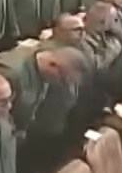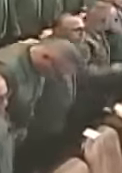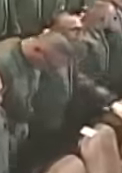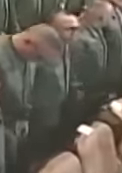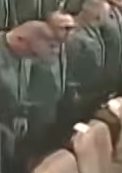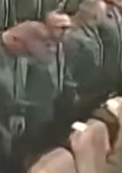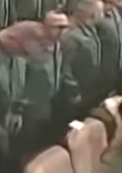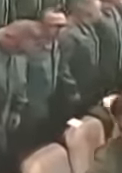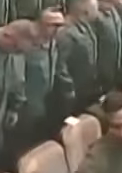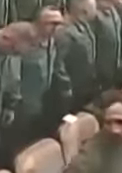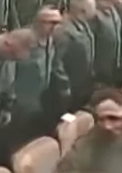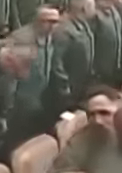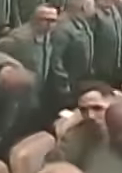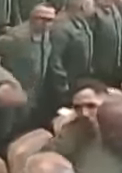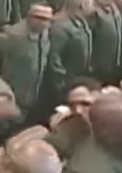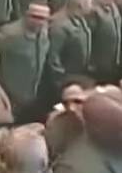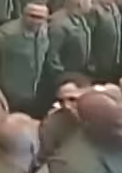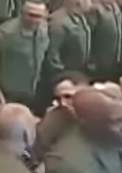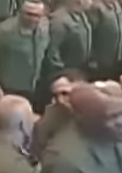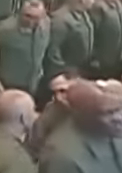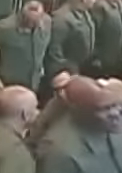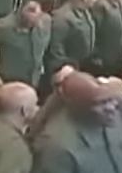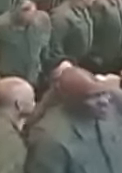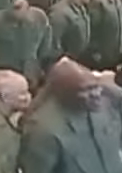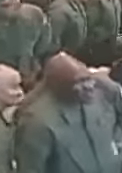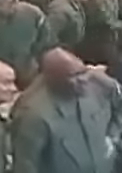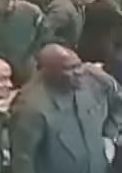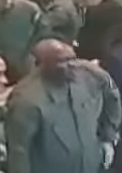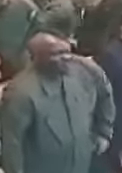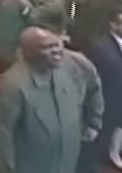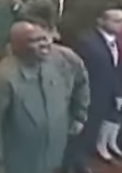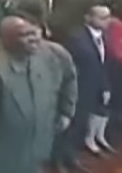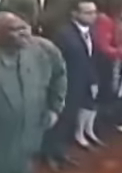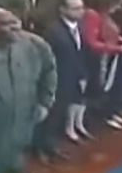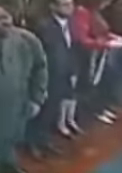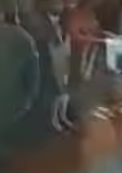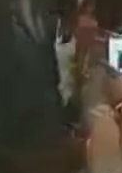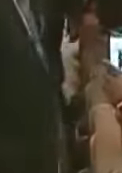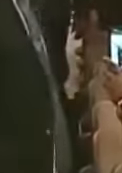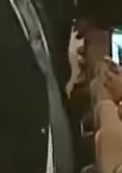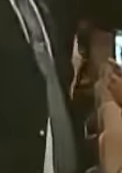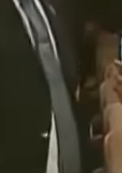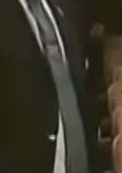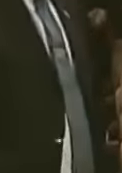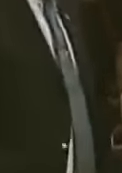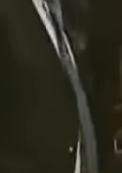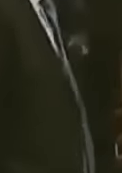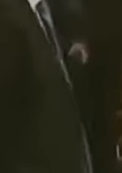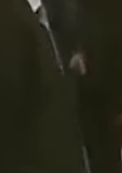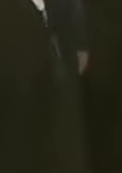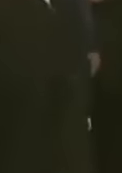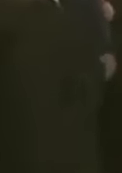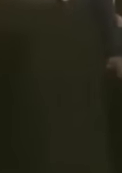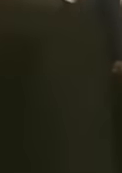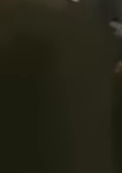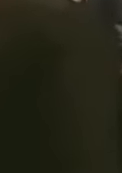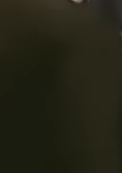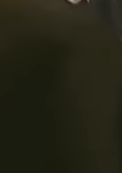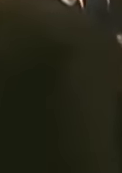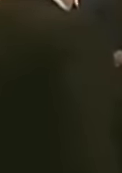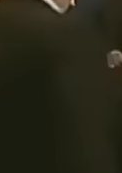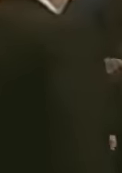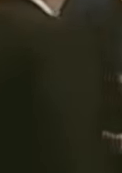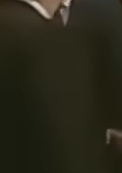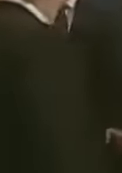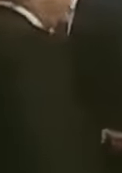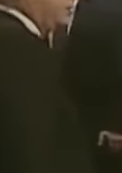3 de diciembre. Tienen ustedes la llegada del presidente constitucional de la República Bolivariana de Venezuela,